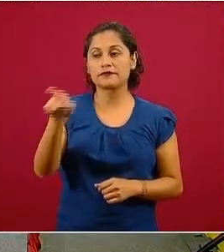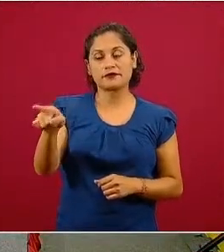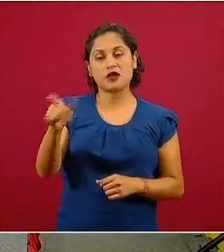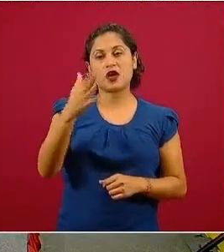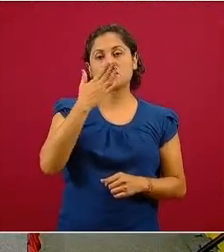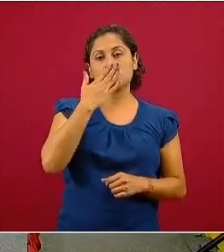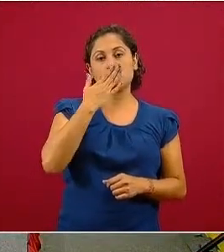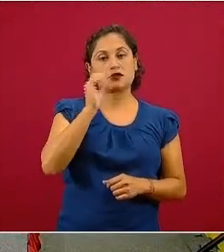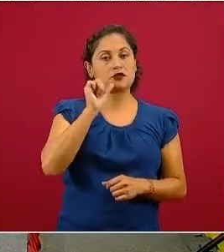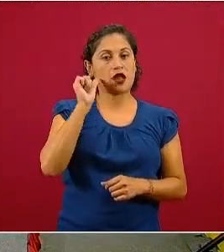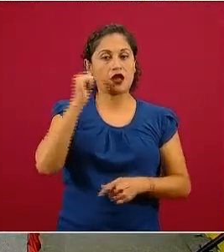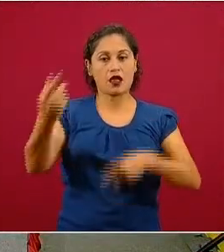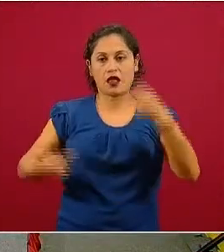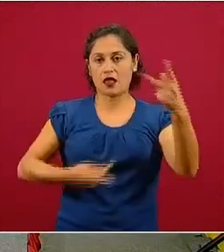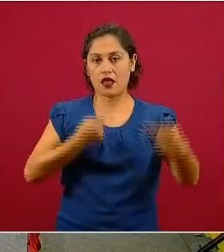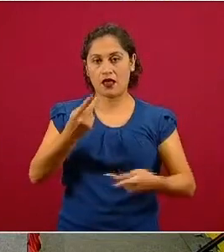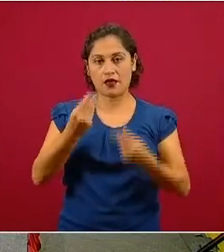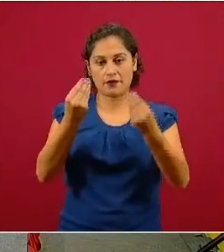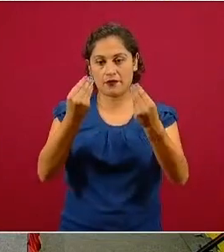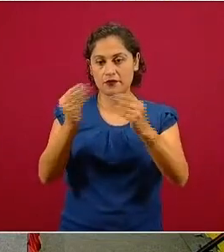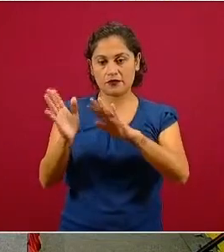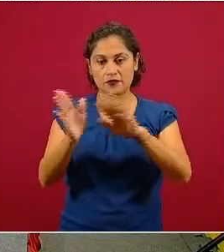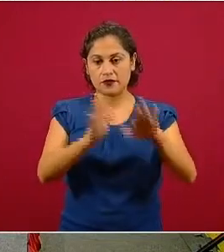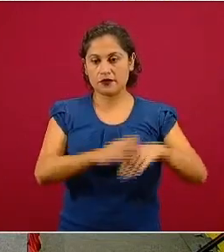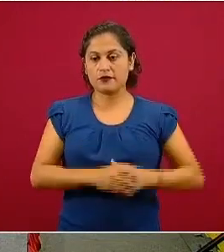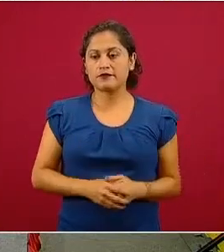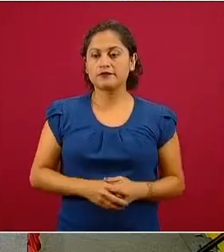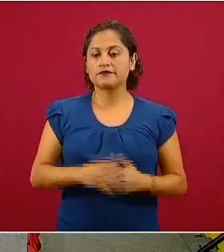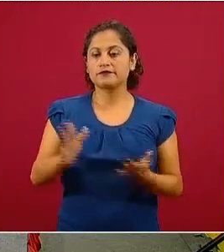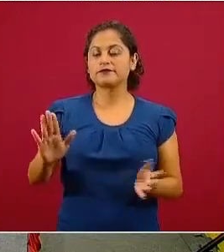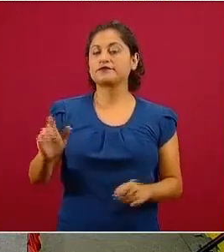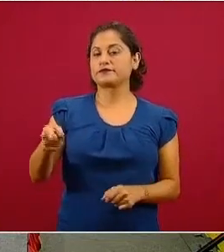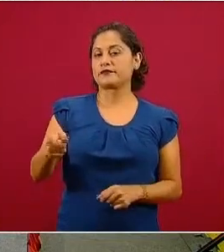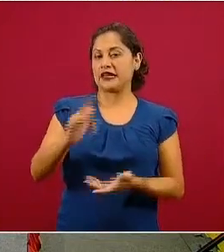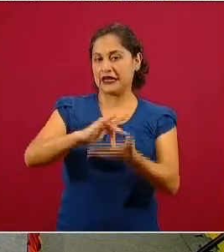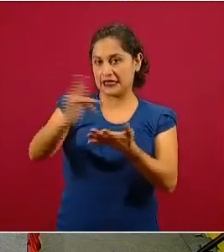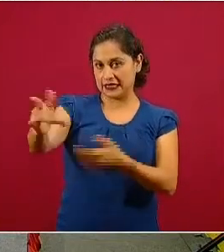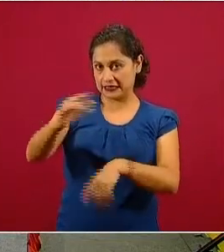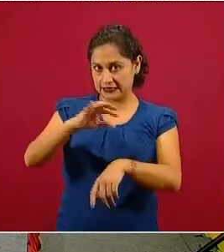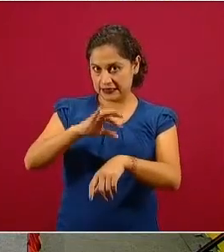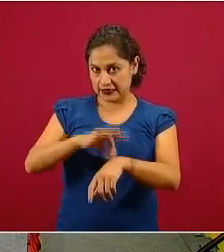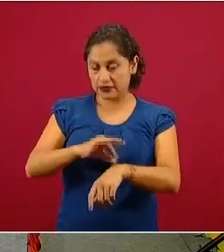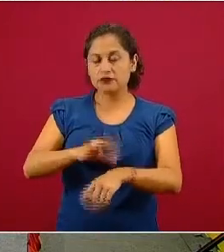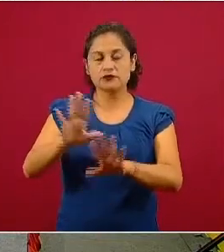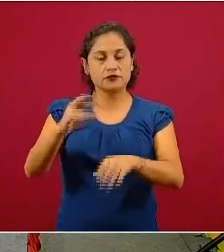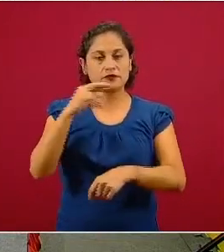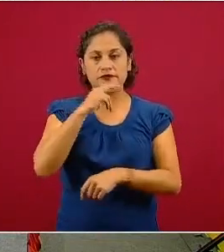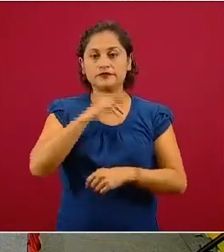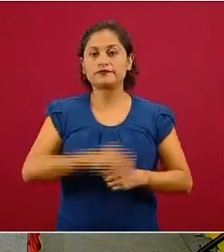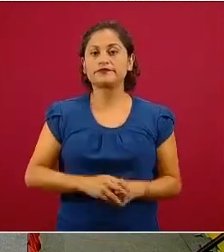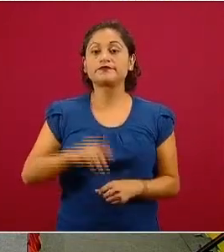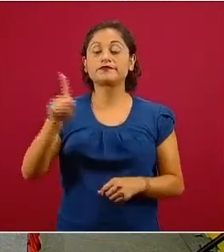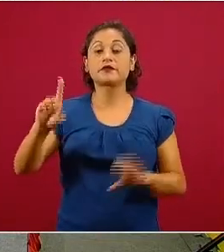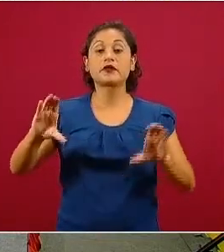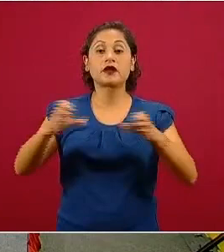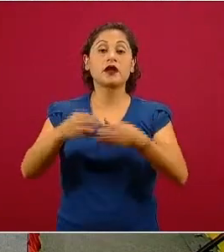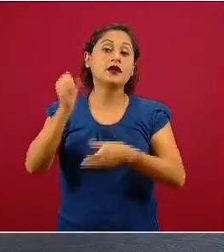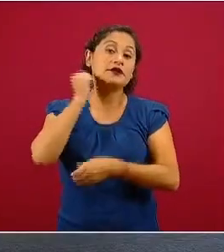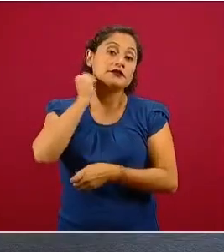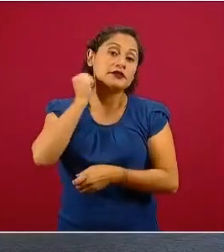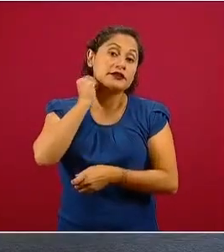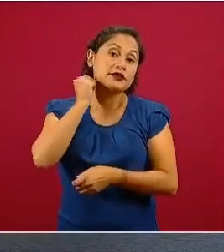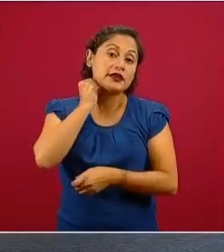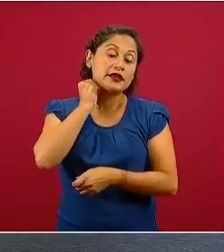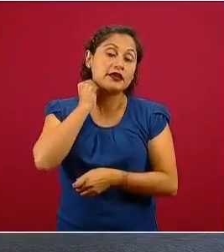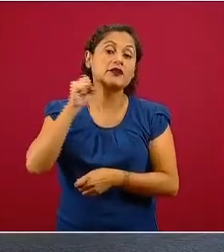el estrado. Sí, gracias. Bueno, sea breve. Muy rápido. En el Senado de la República se presentó una iniciativa para